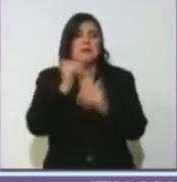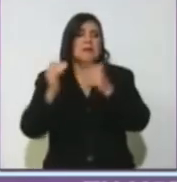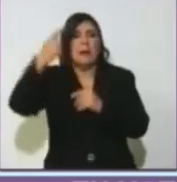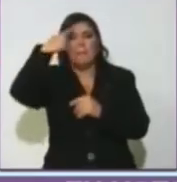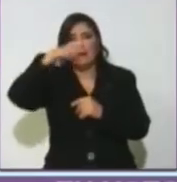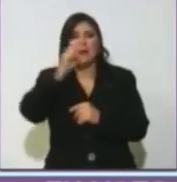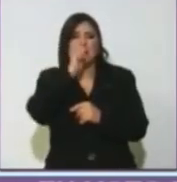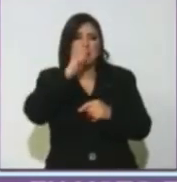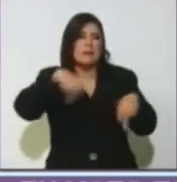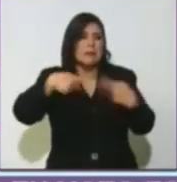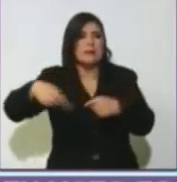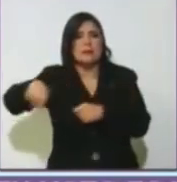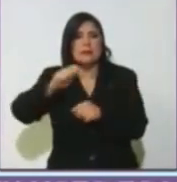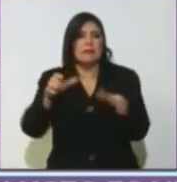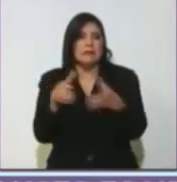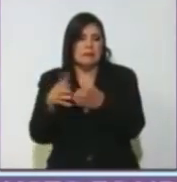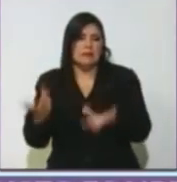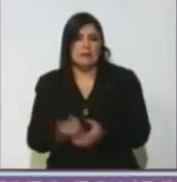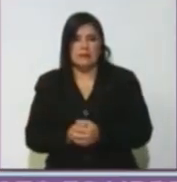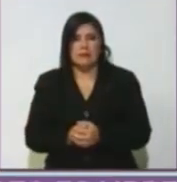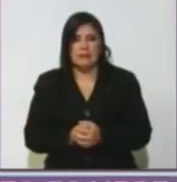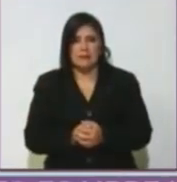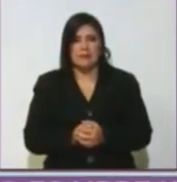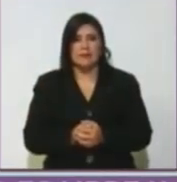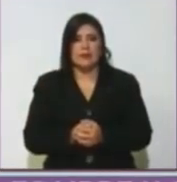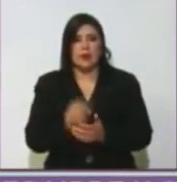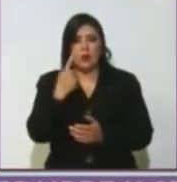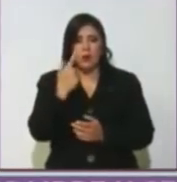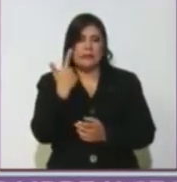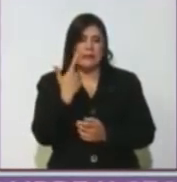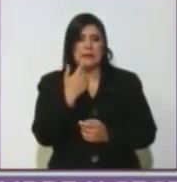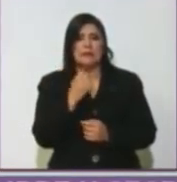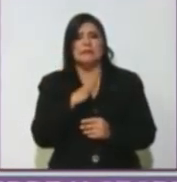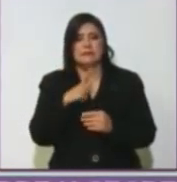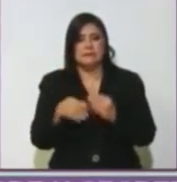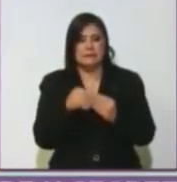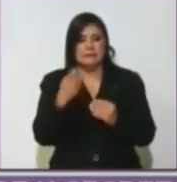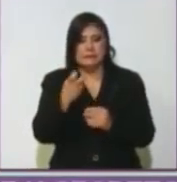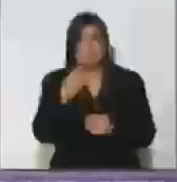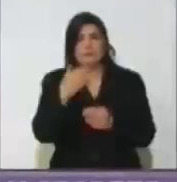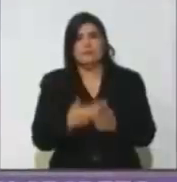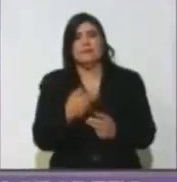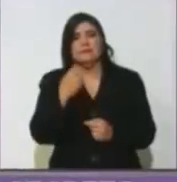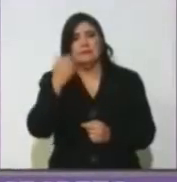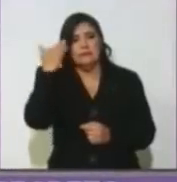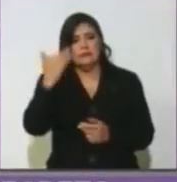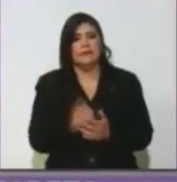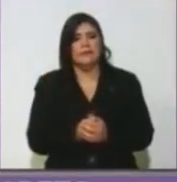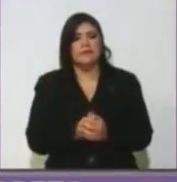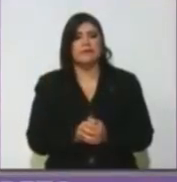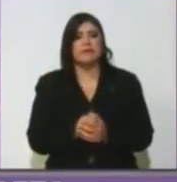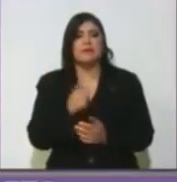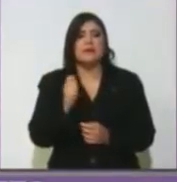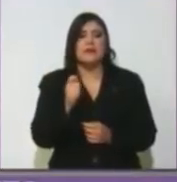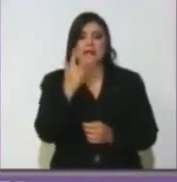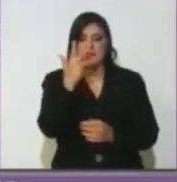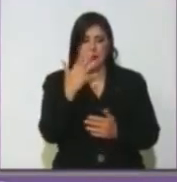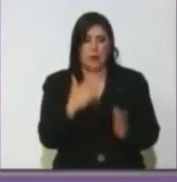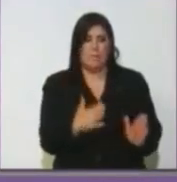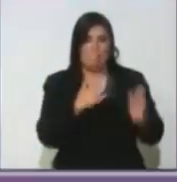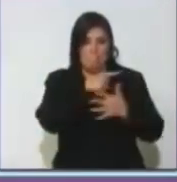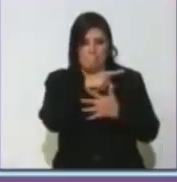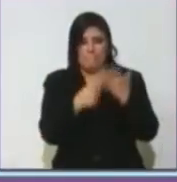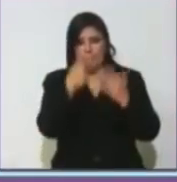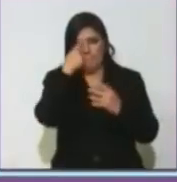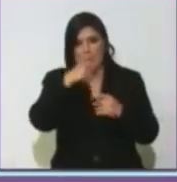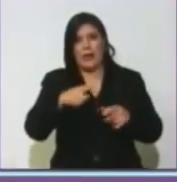cárteles organizados 17 de tiempo con adelante alejandra barrales muchas gracias cinco compromisos en materia de seguridad